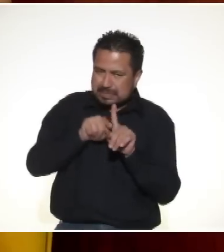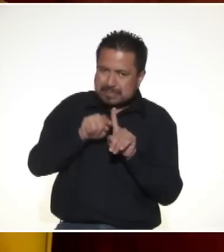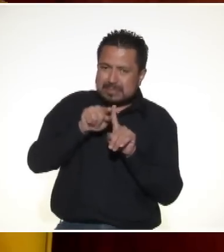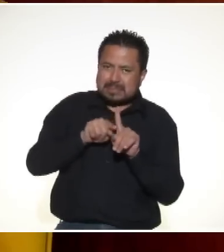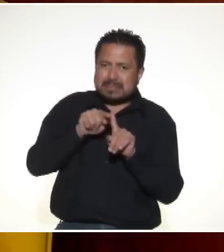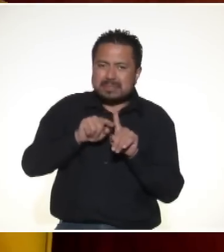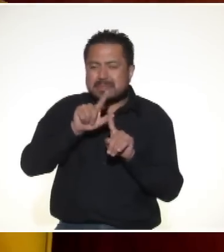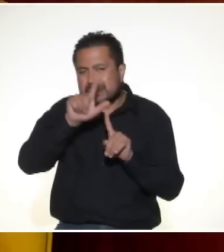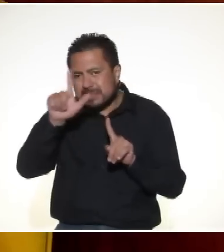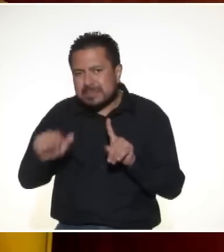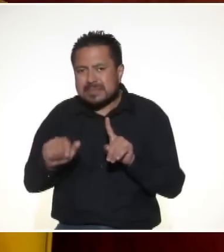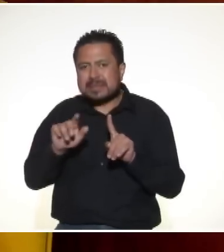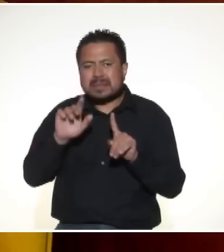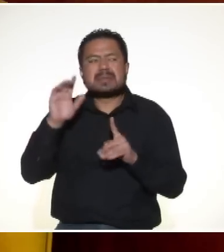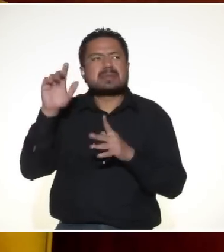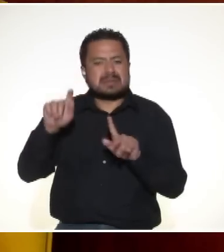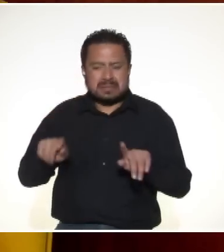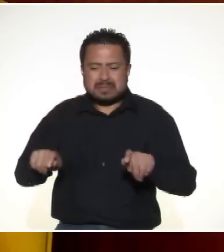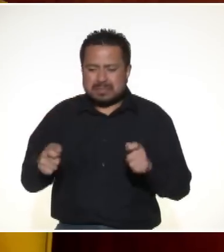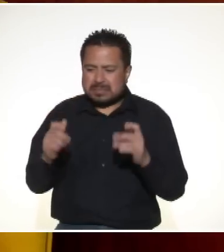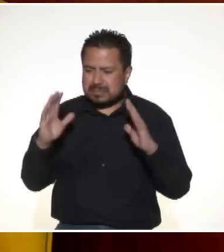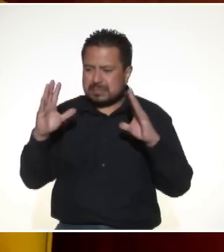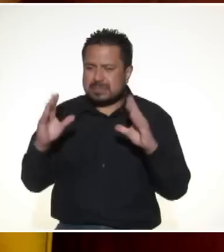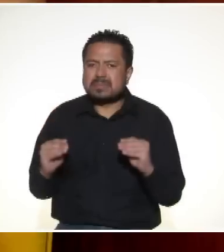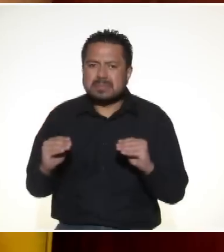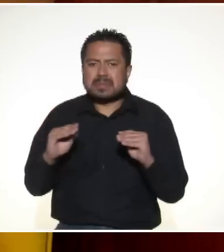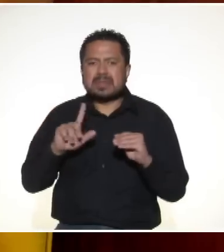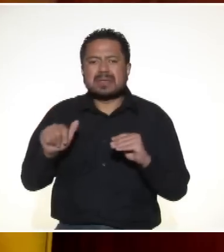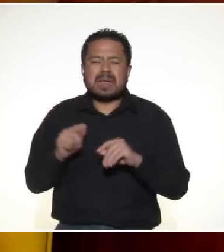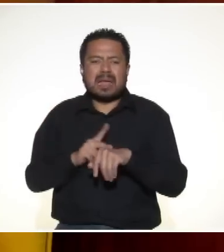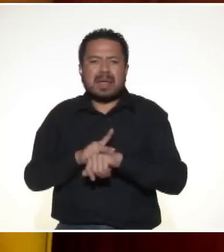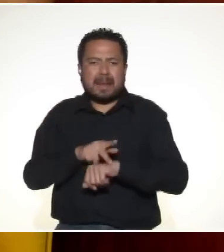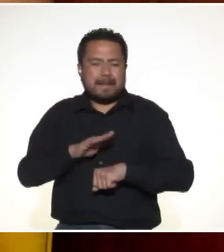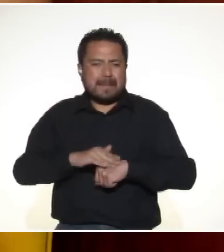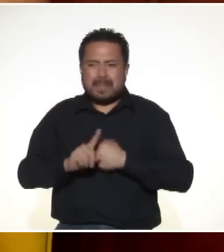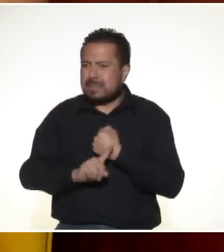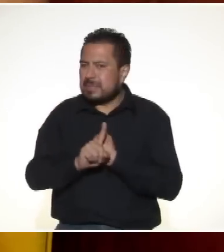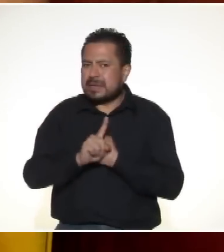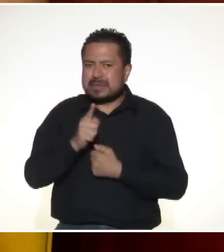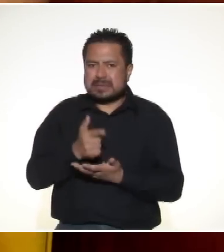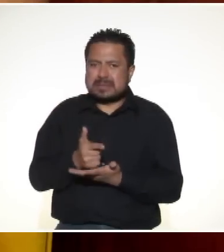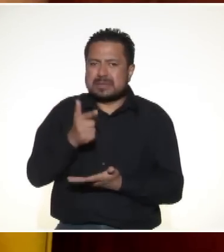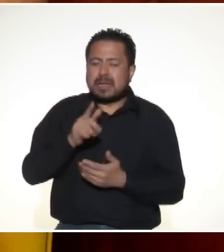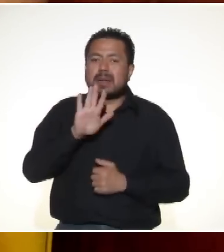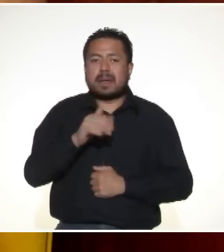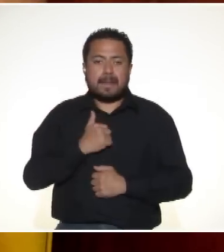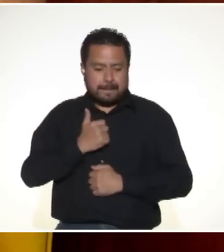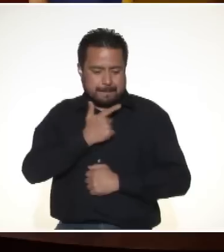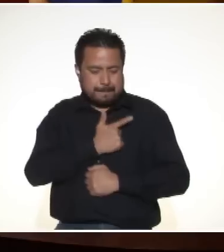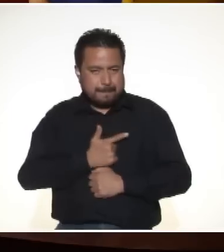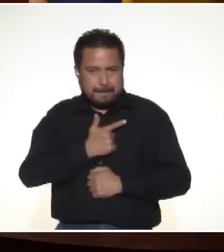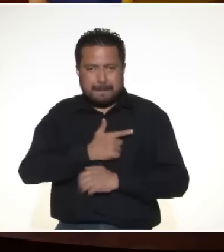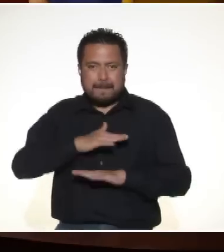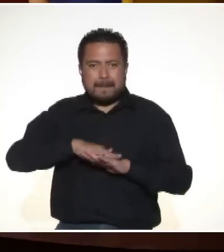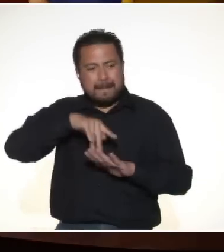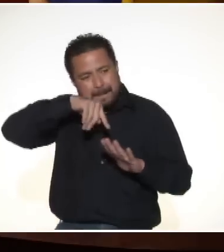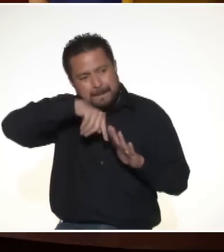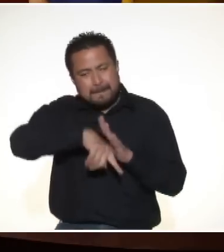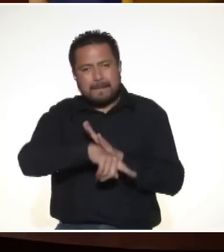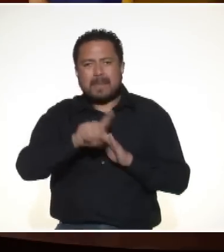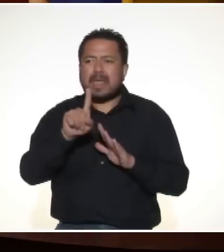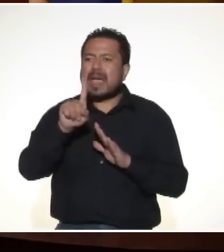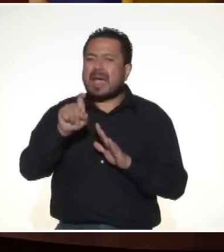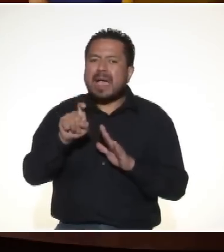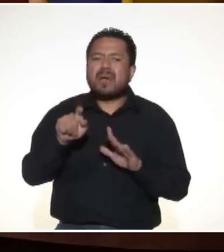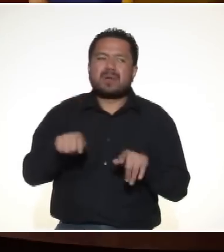Los vasos sanguíneos se cierran y entonces empiezan a lesionar la piel como una quemadura secundaria. Y me gustaría ahondar, hablando del tema de